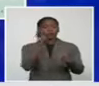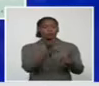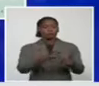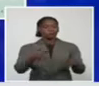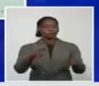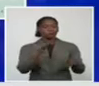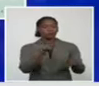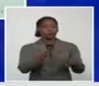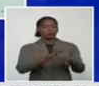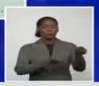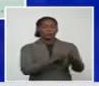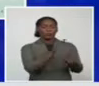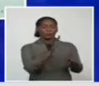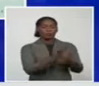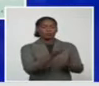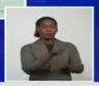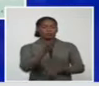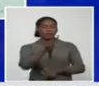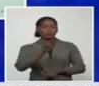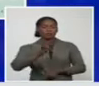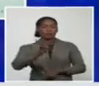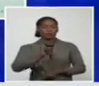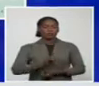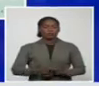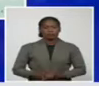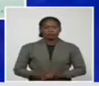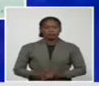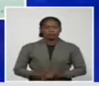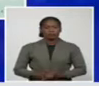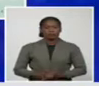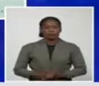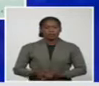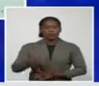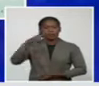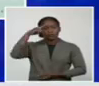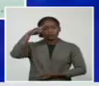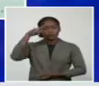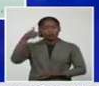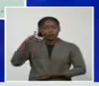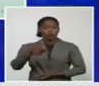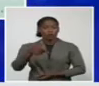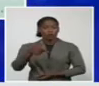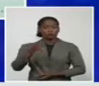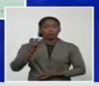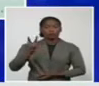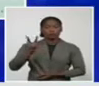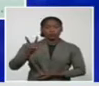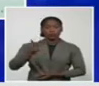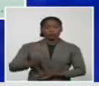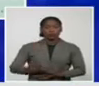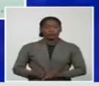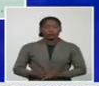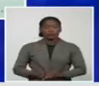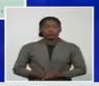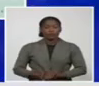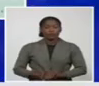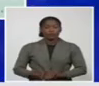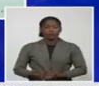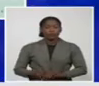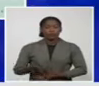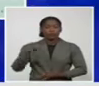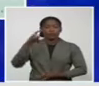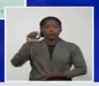transmisión, 26, San Juan y Martínez 2, Consolación del Sur y Minas de